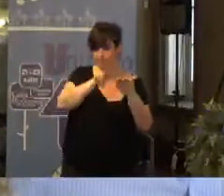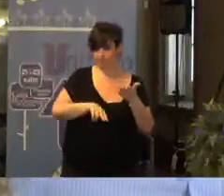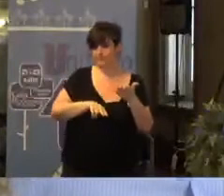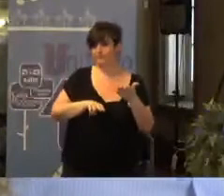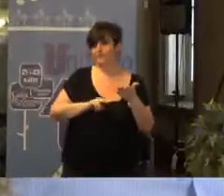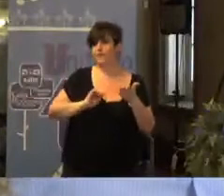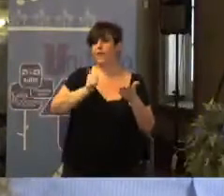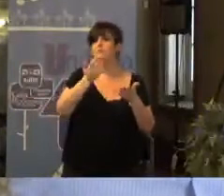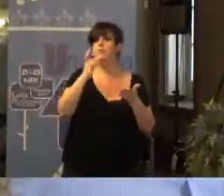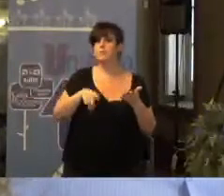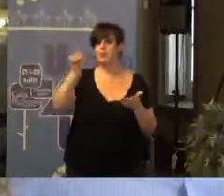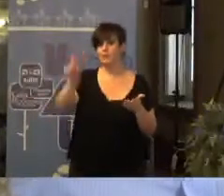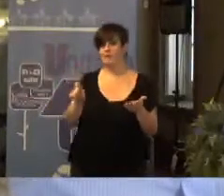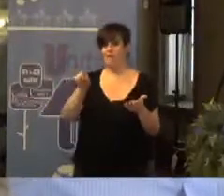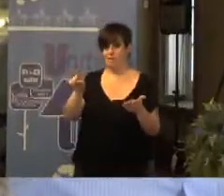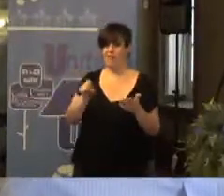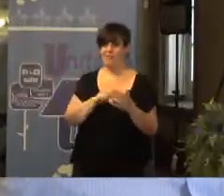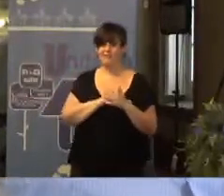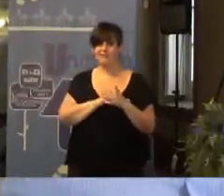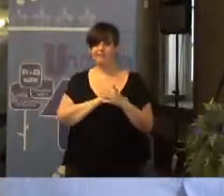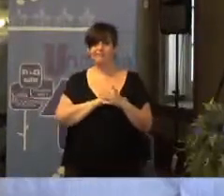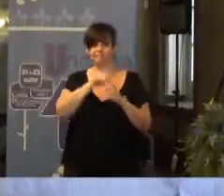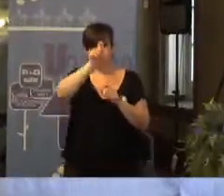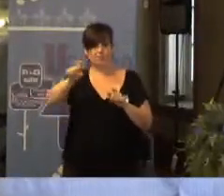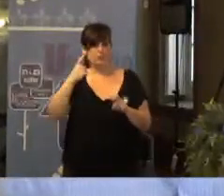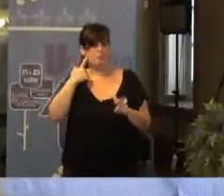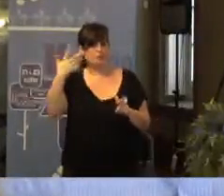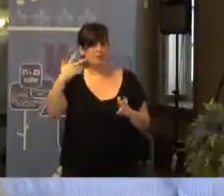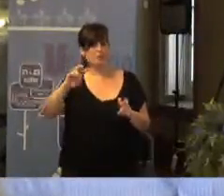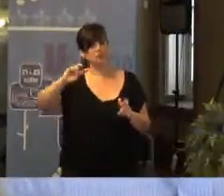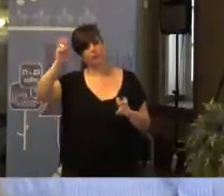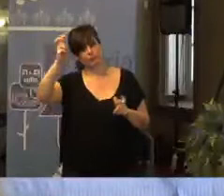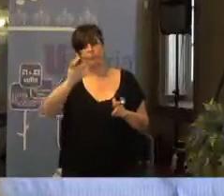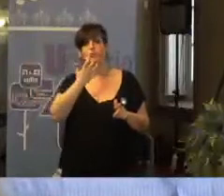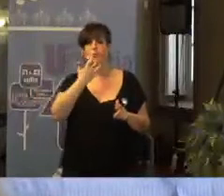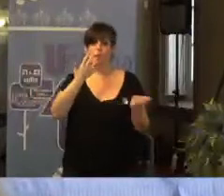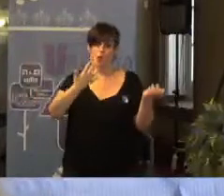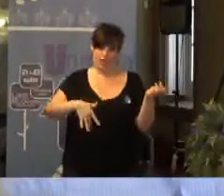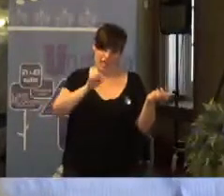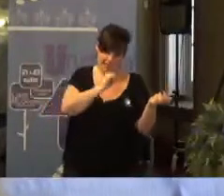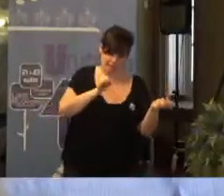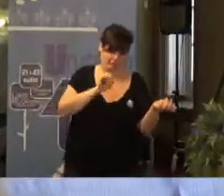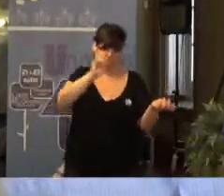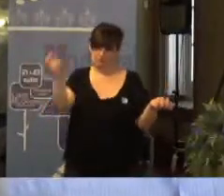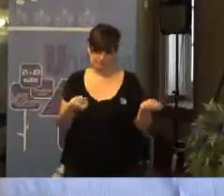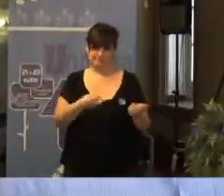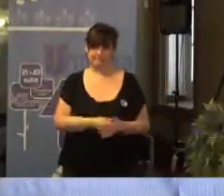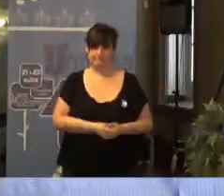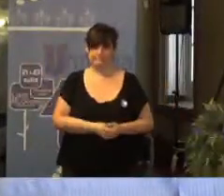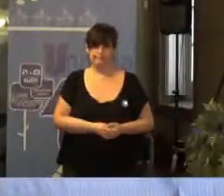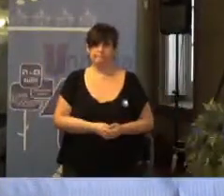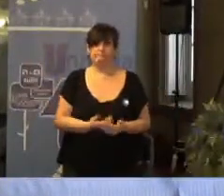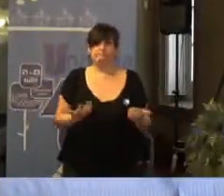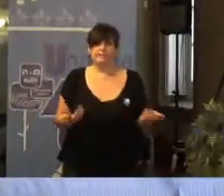ela. E había outras persoas moi famosas, como Julián Hernández ou Carlos Aymerich, e tal. E